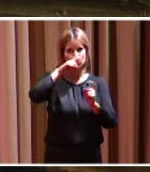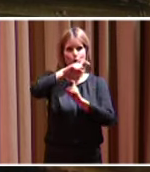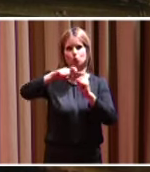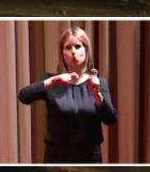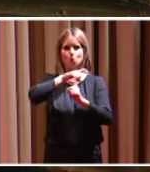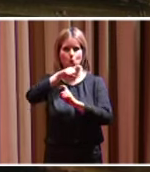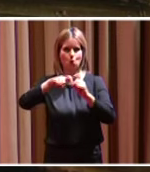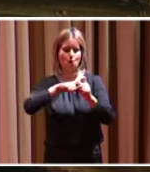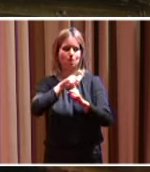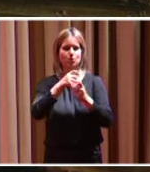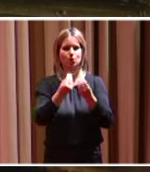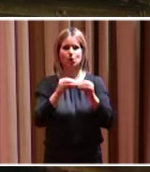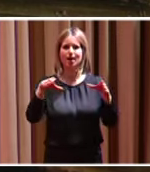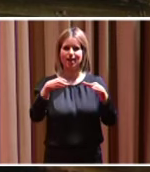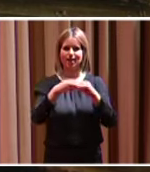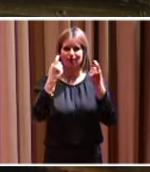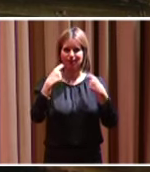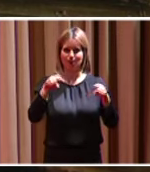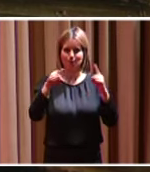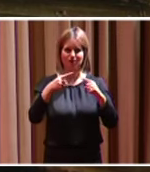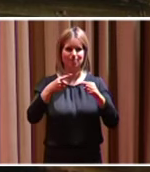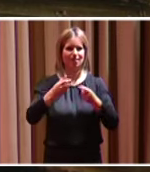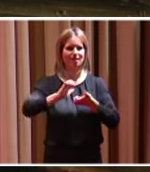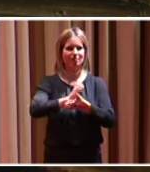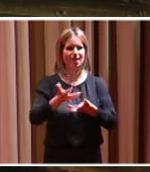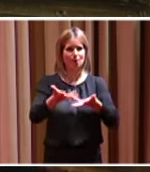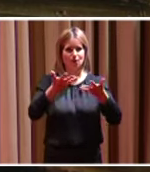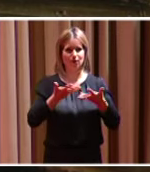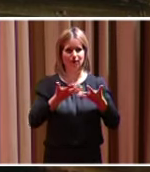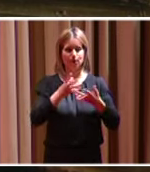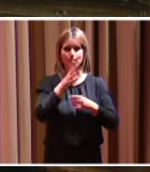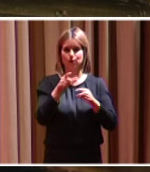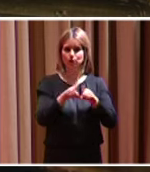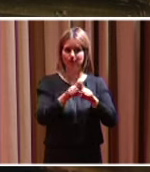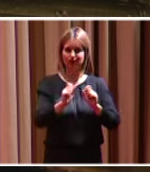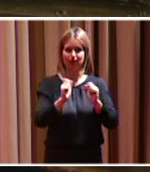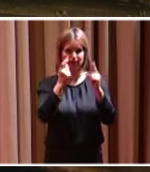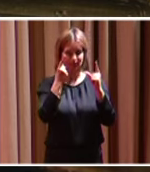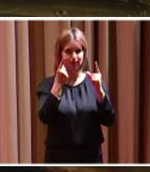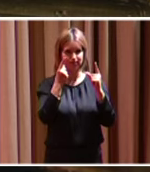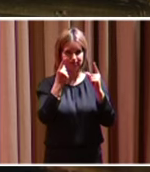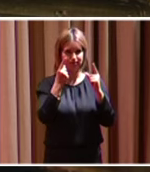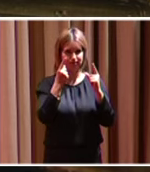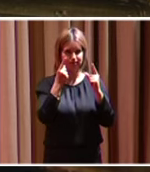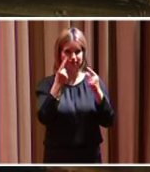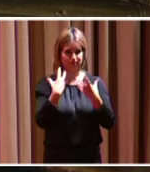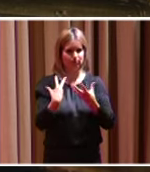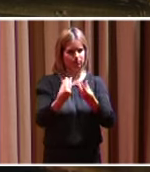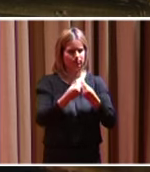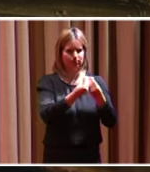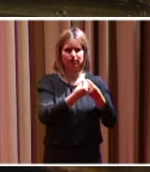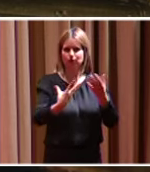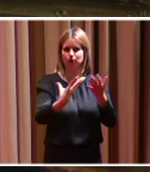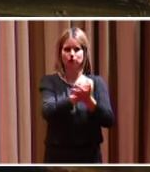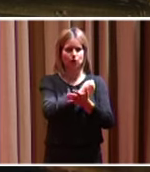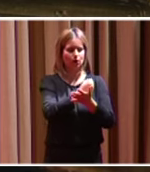los años con la banda municipal, que por ser la hermandad oficial, pues nos acompaña en